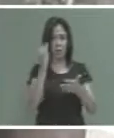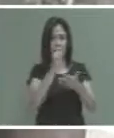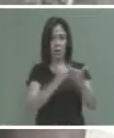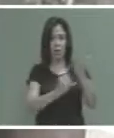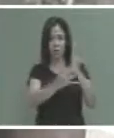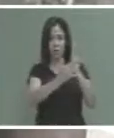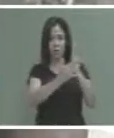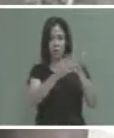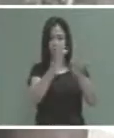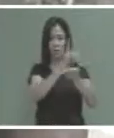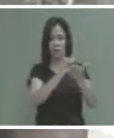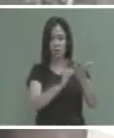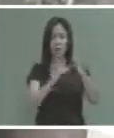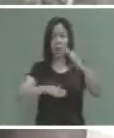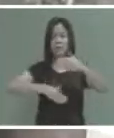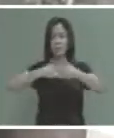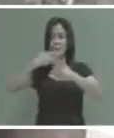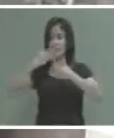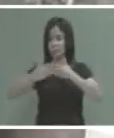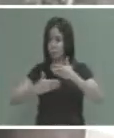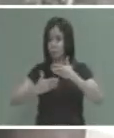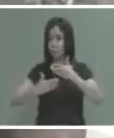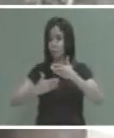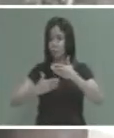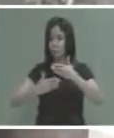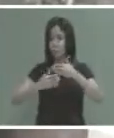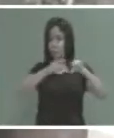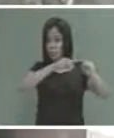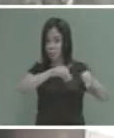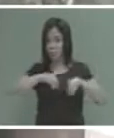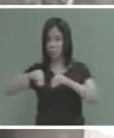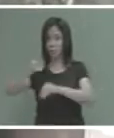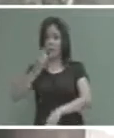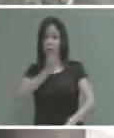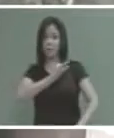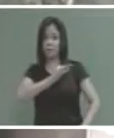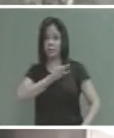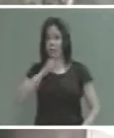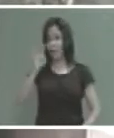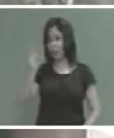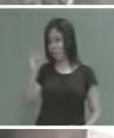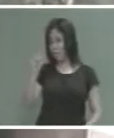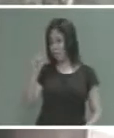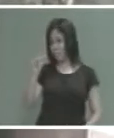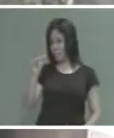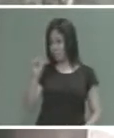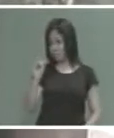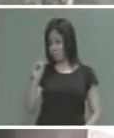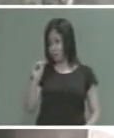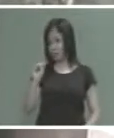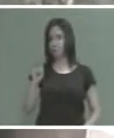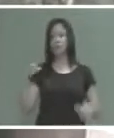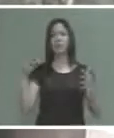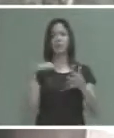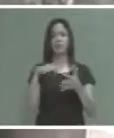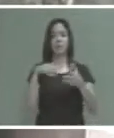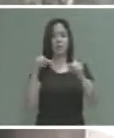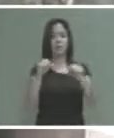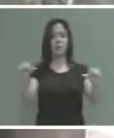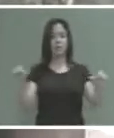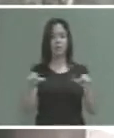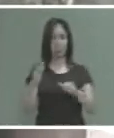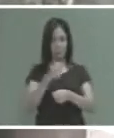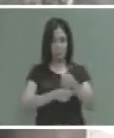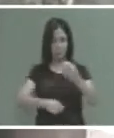diseño. Y posteriormente entonces pasé a la University of North Texas, donde estudié administración de negocio y